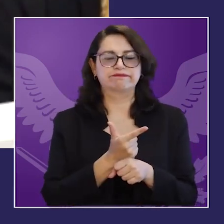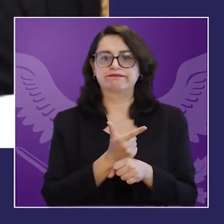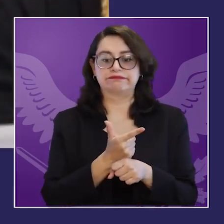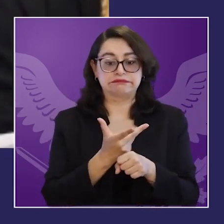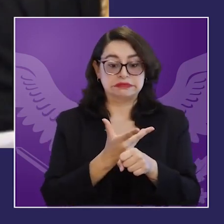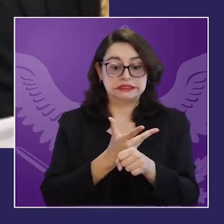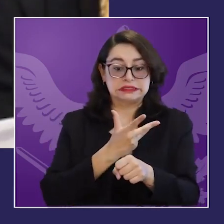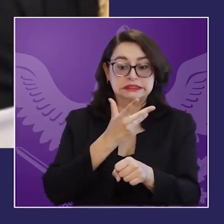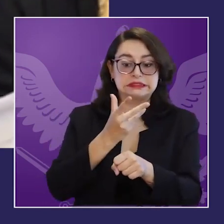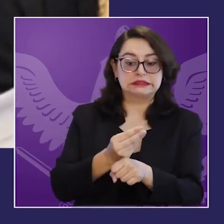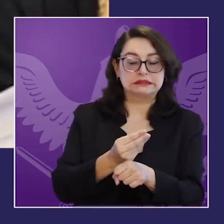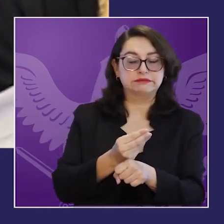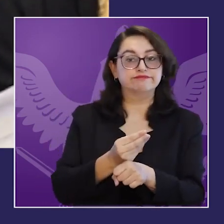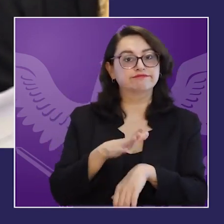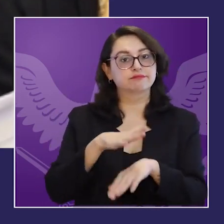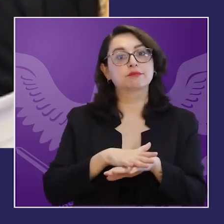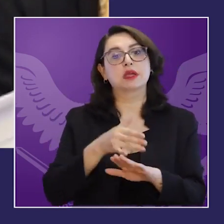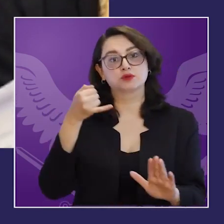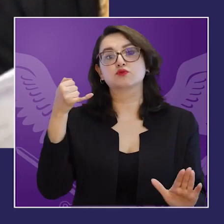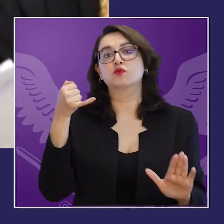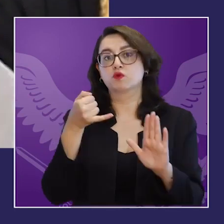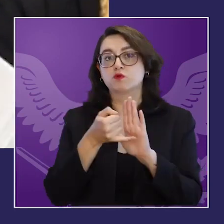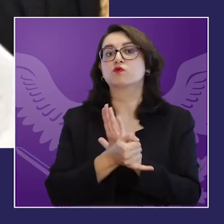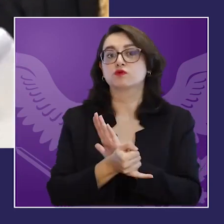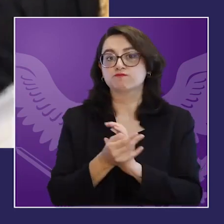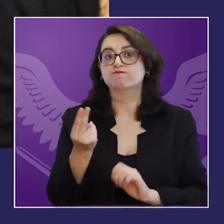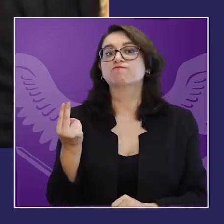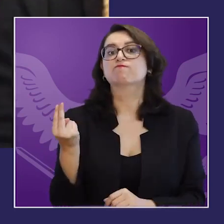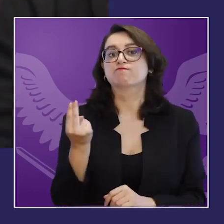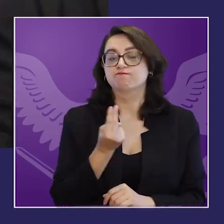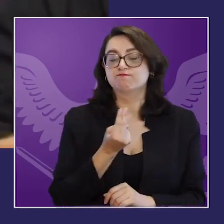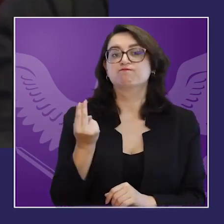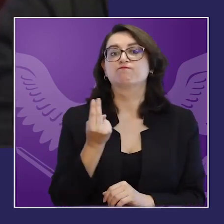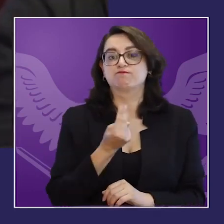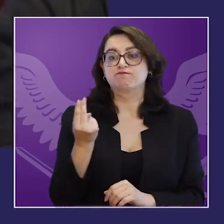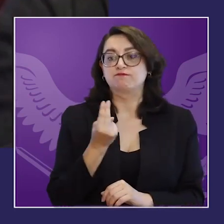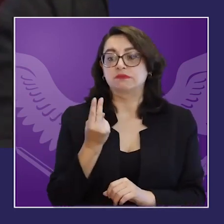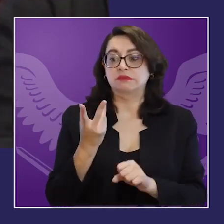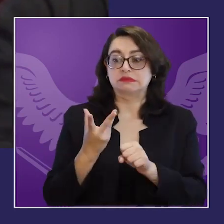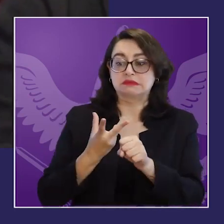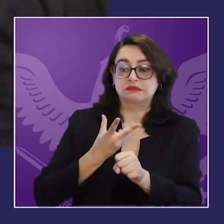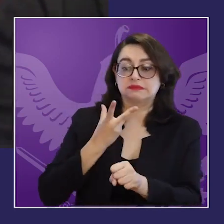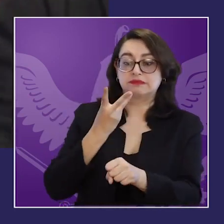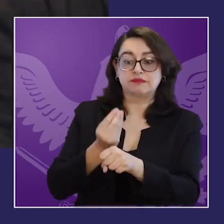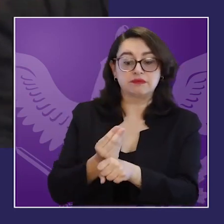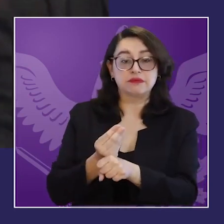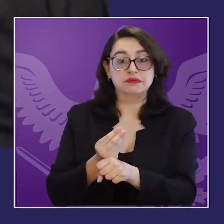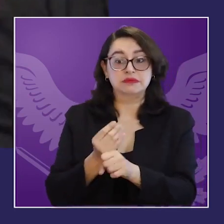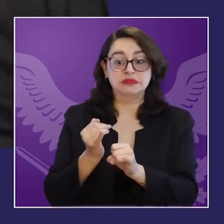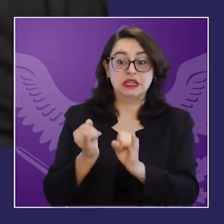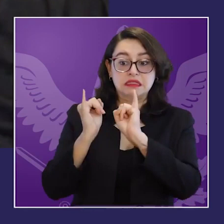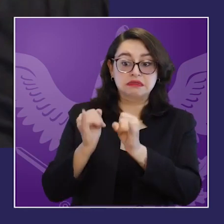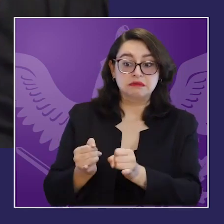mirada mucho más amplia de la reparación, de comprender que la reparación no solo es un